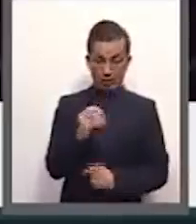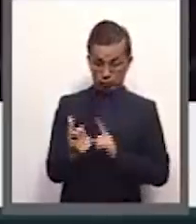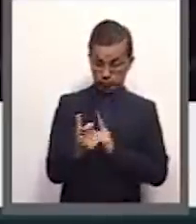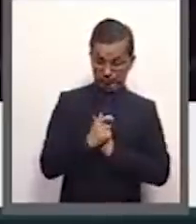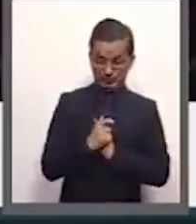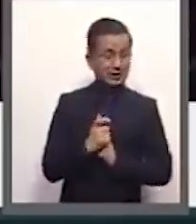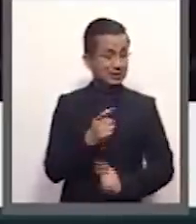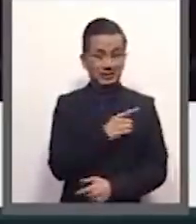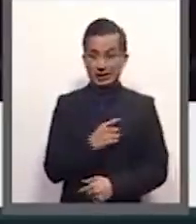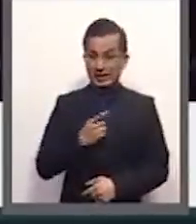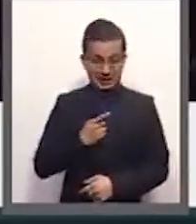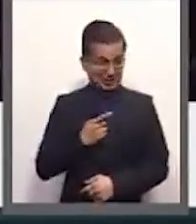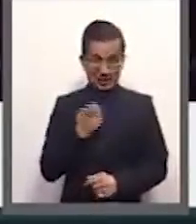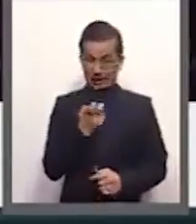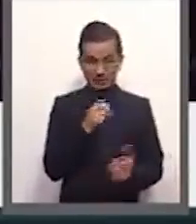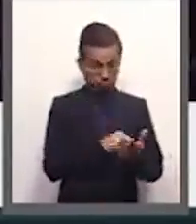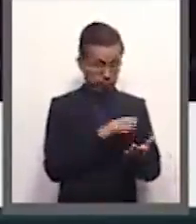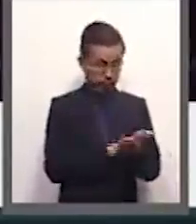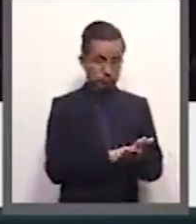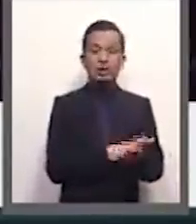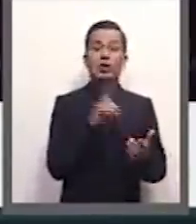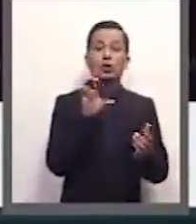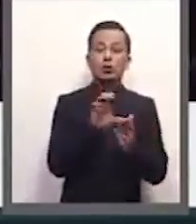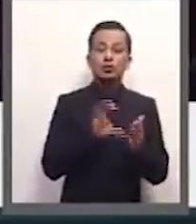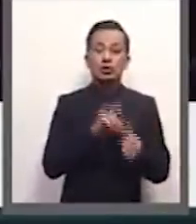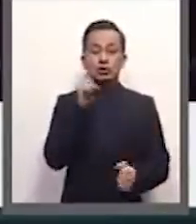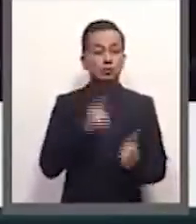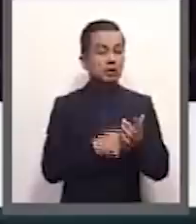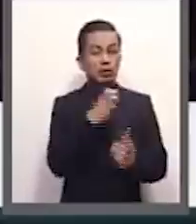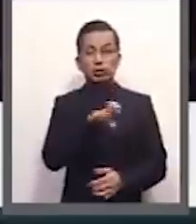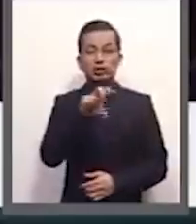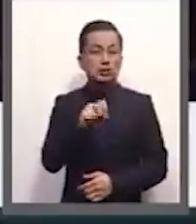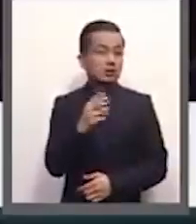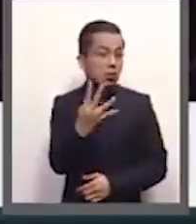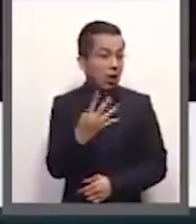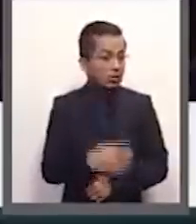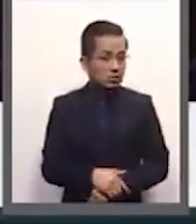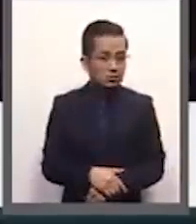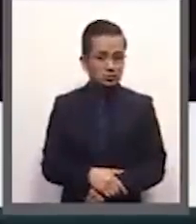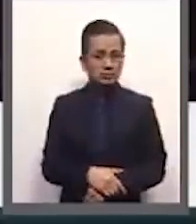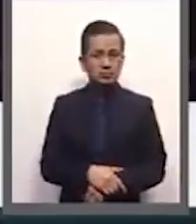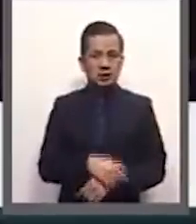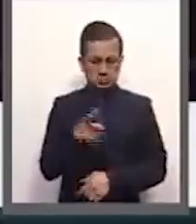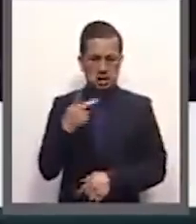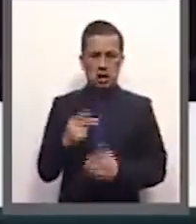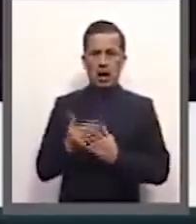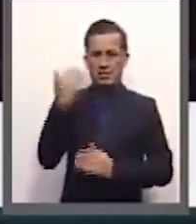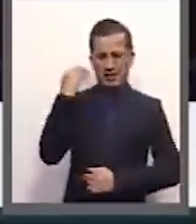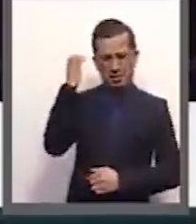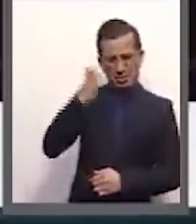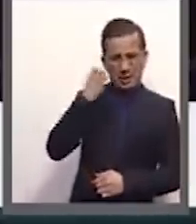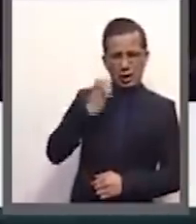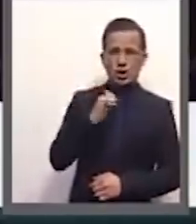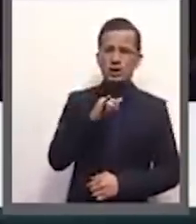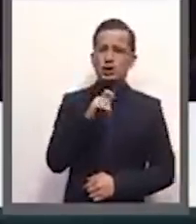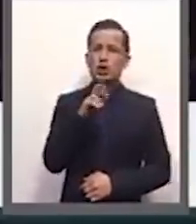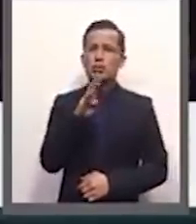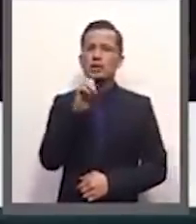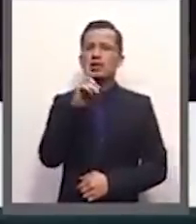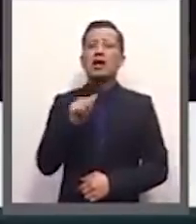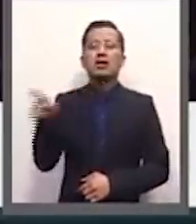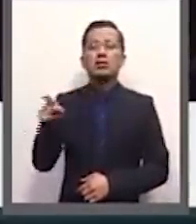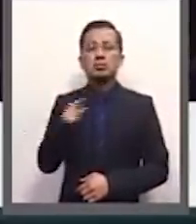Constitución de 1824. No quiero hablarles de la historia, pero el emperador Iturbide metió a 100 de